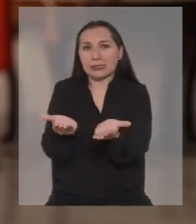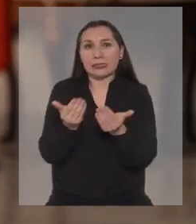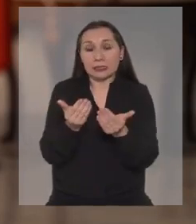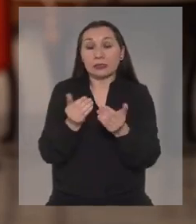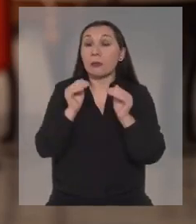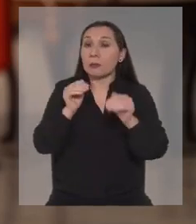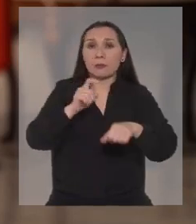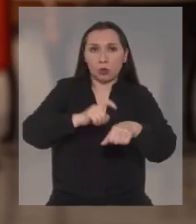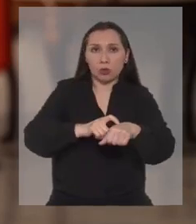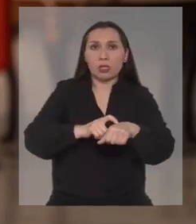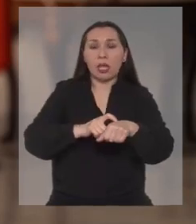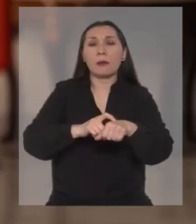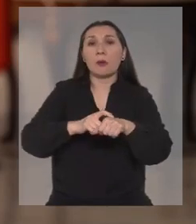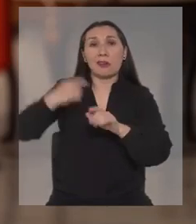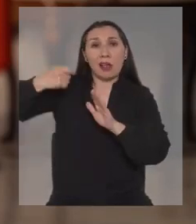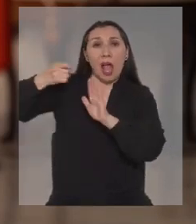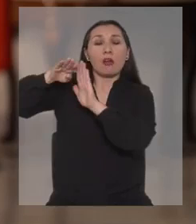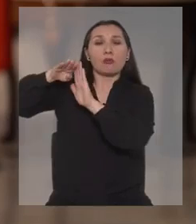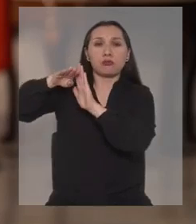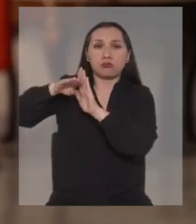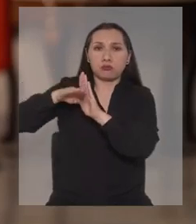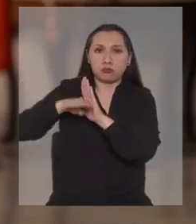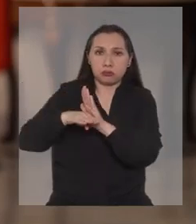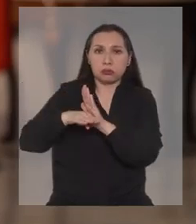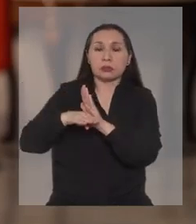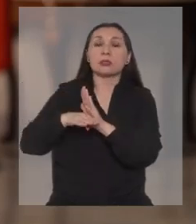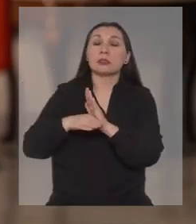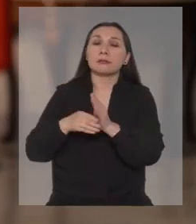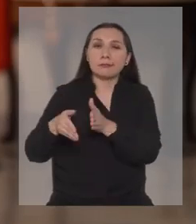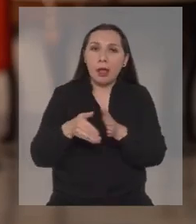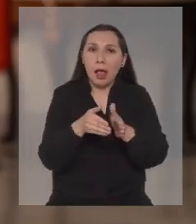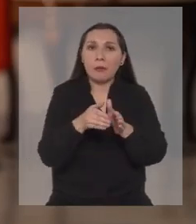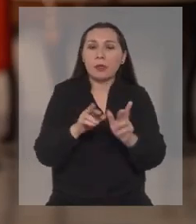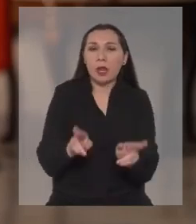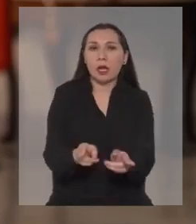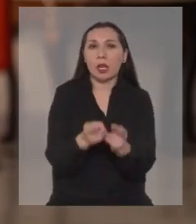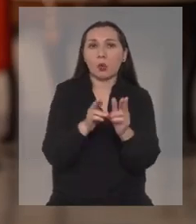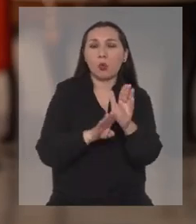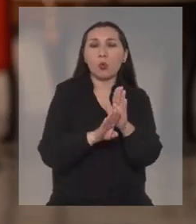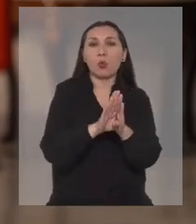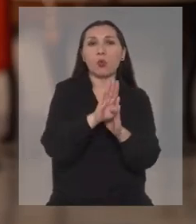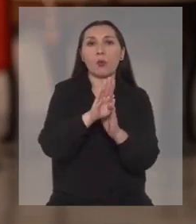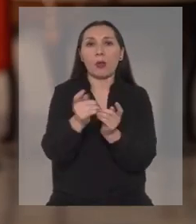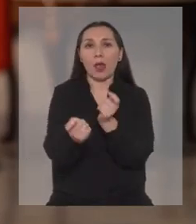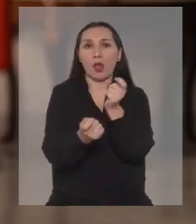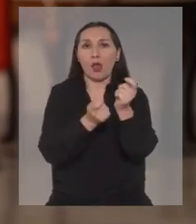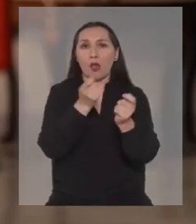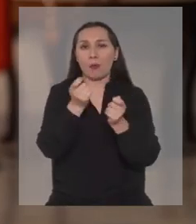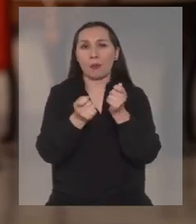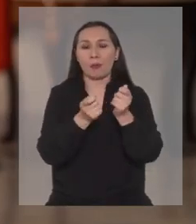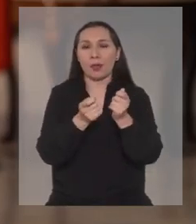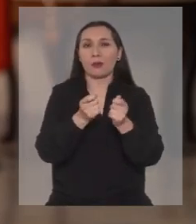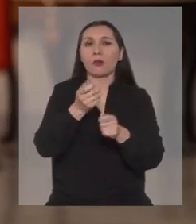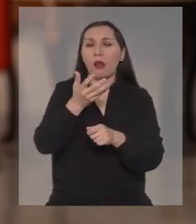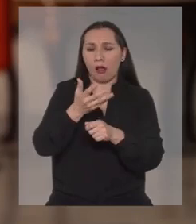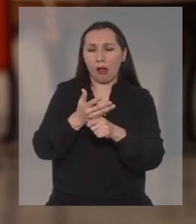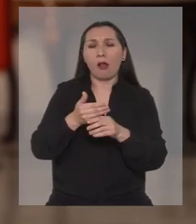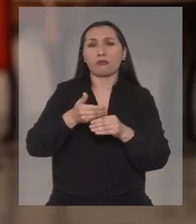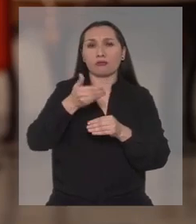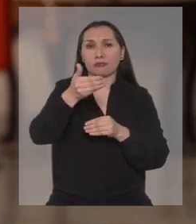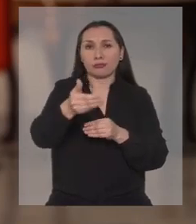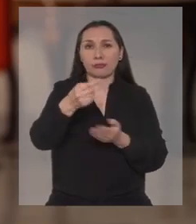a la vez que seguimos bajando la inflación y paviment el camino a la recuperación del crecimiento económico que tendremos